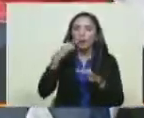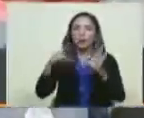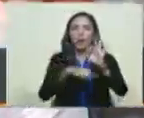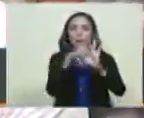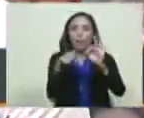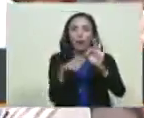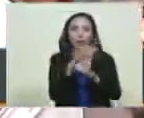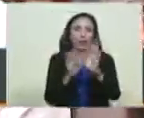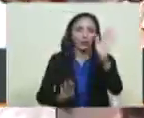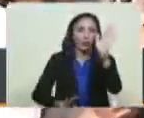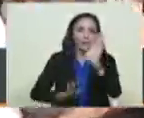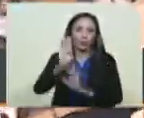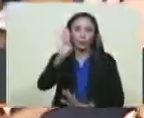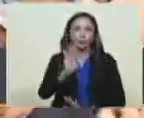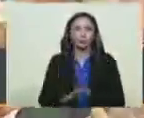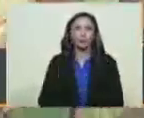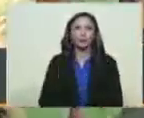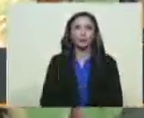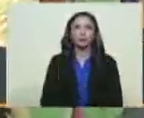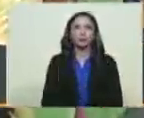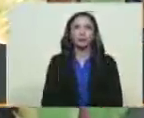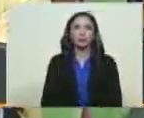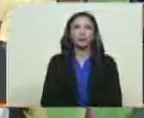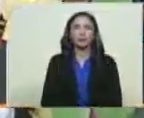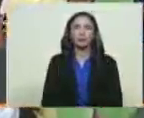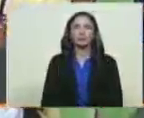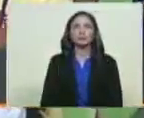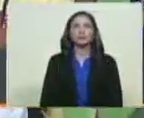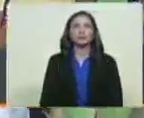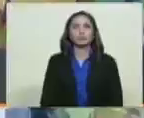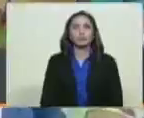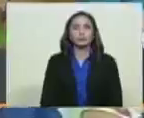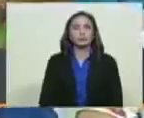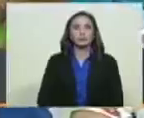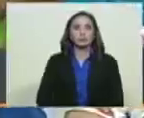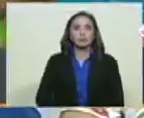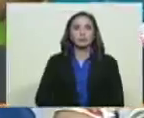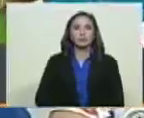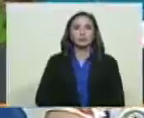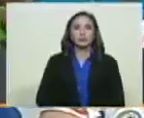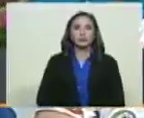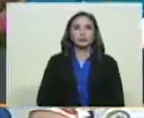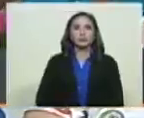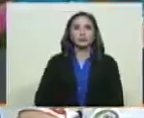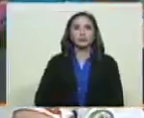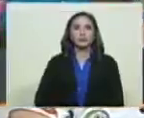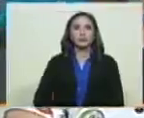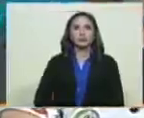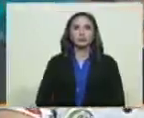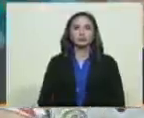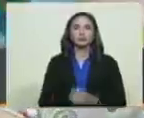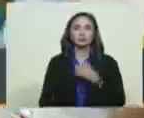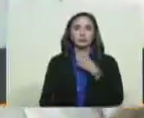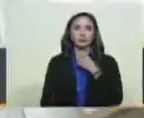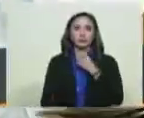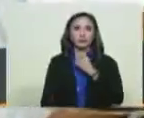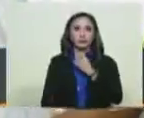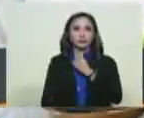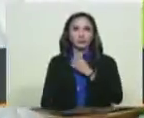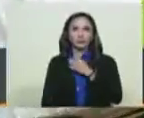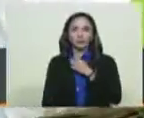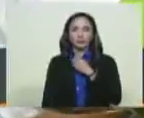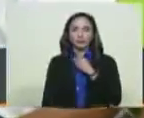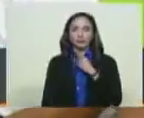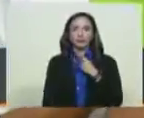potencia a nivel internacional ustedes saben que yo no hablo pago atada